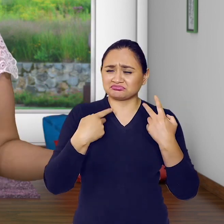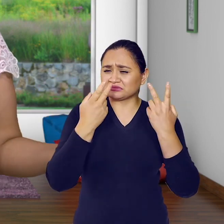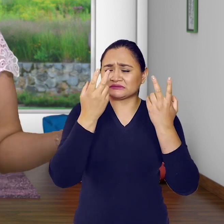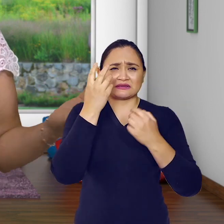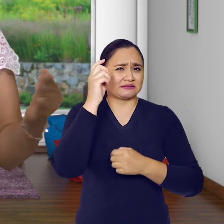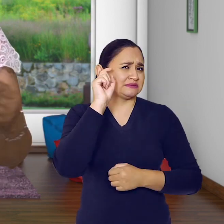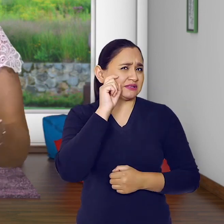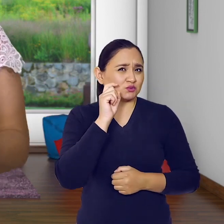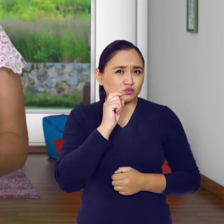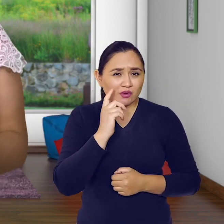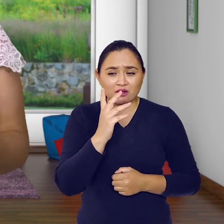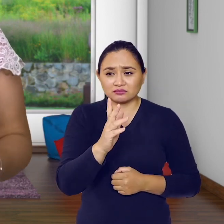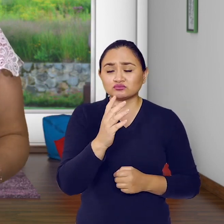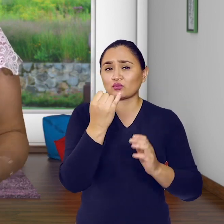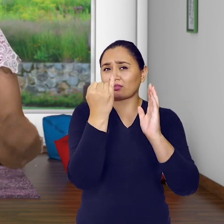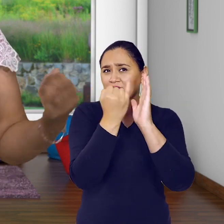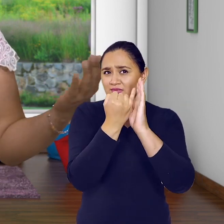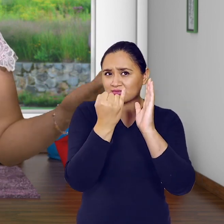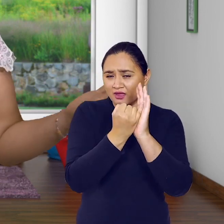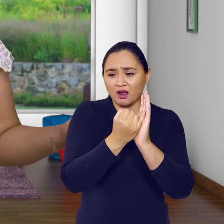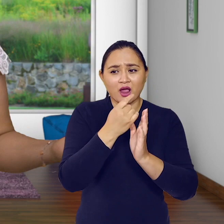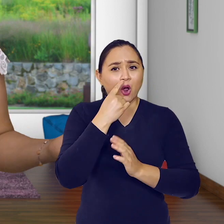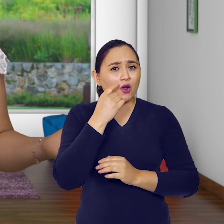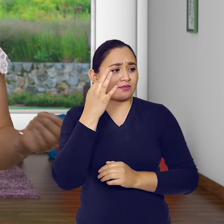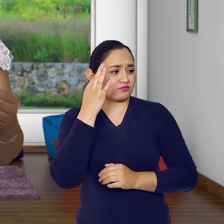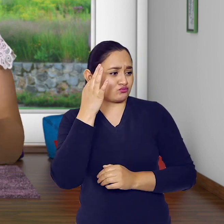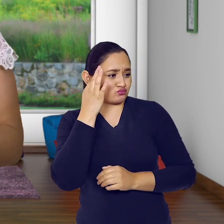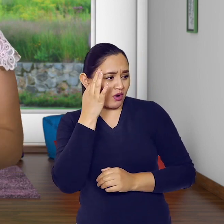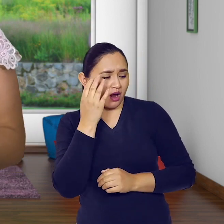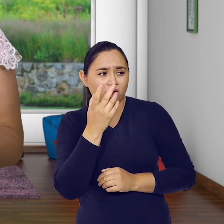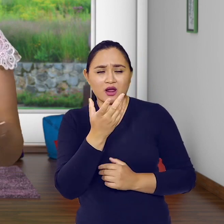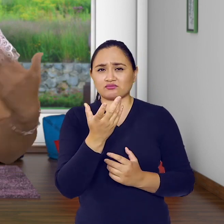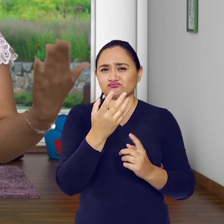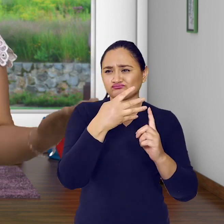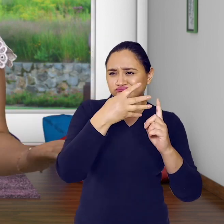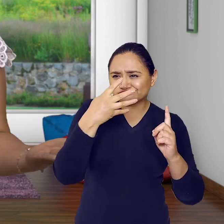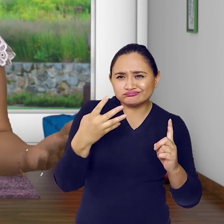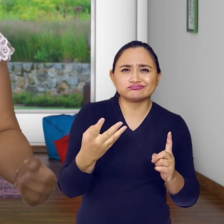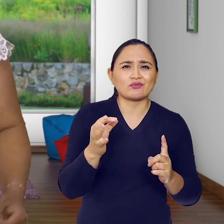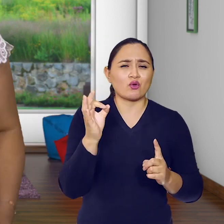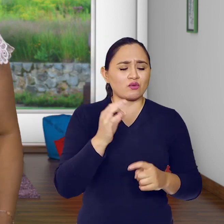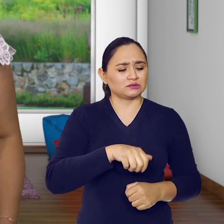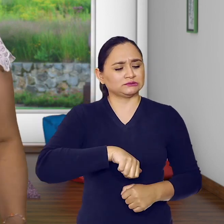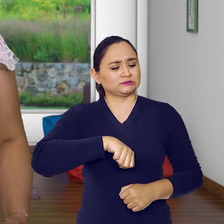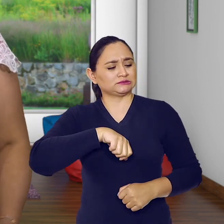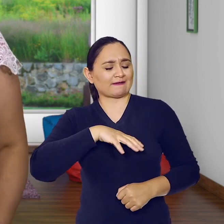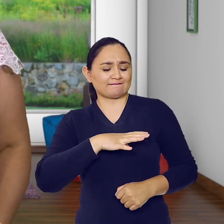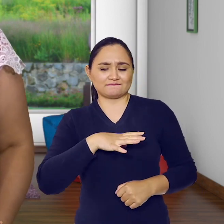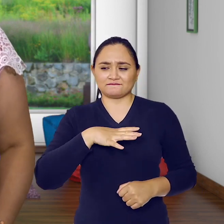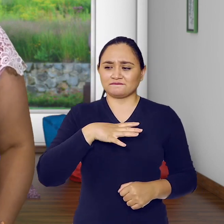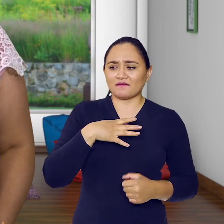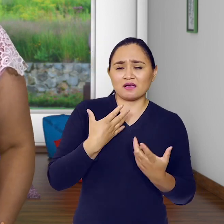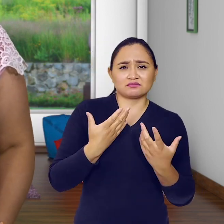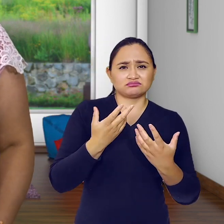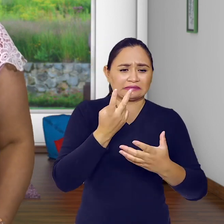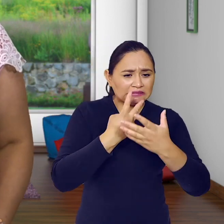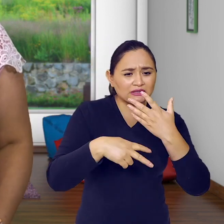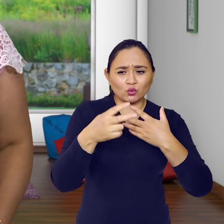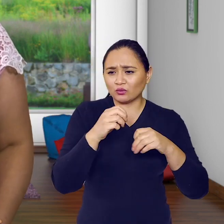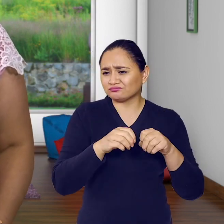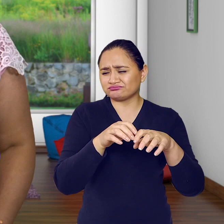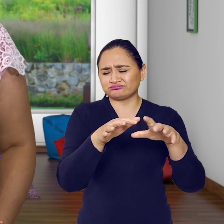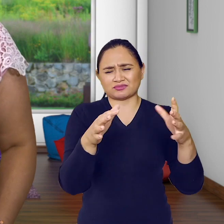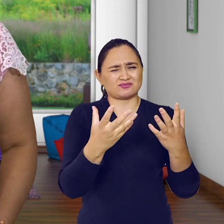las identidades y los roles de género, la orientación sexual, el erotismo, el placer, la intimidad y la reproducción.